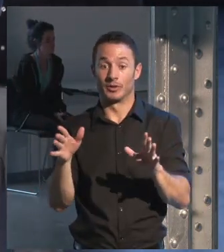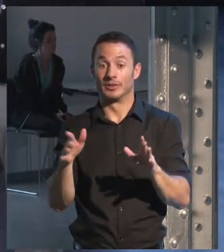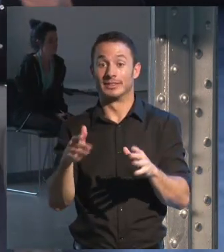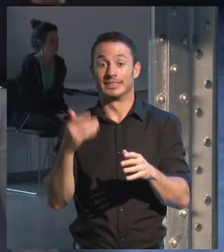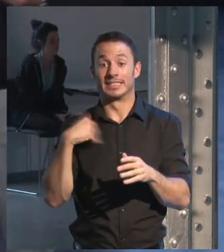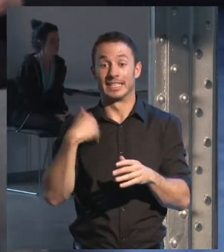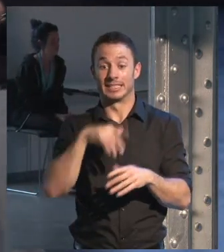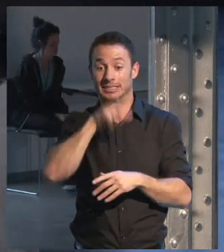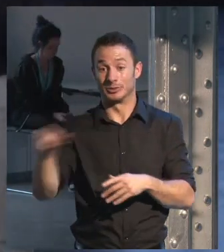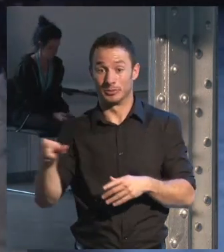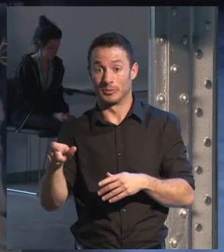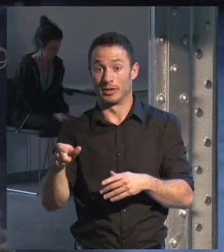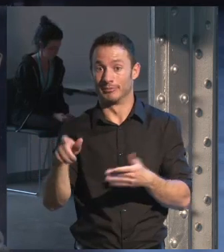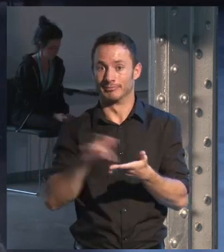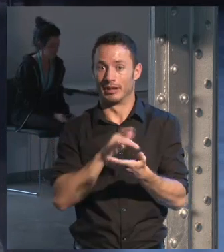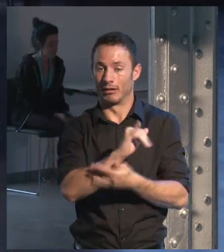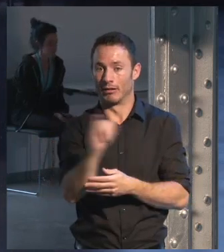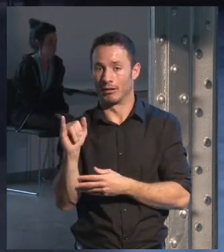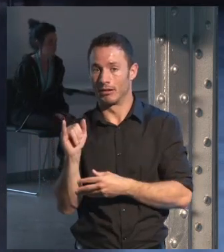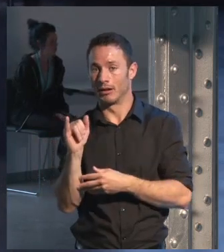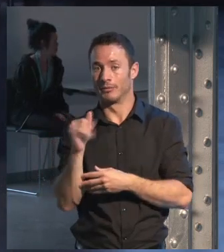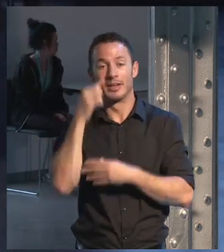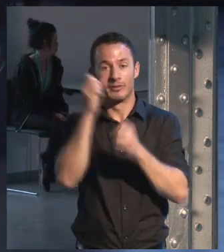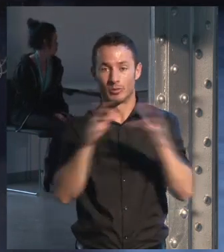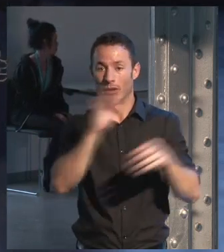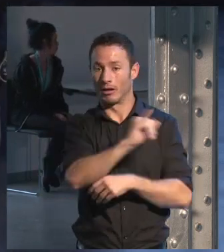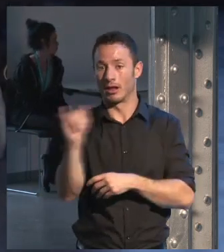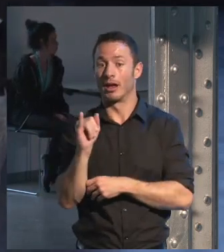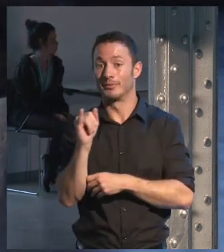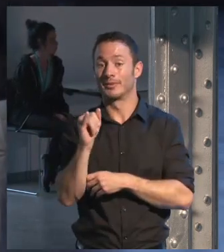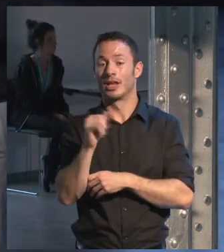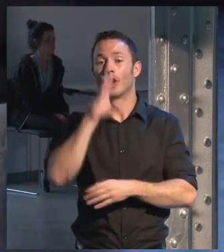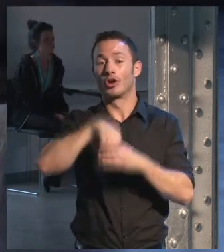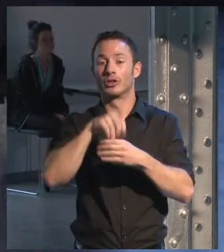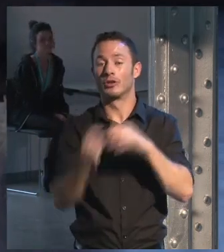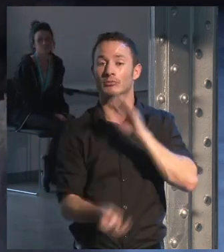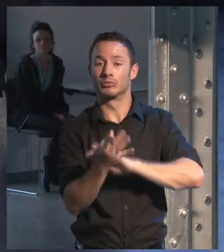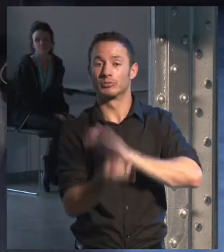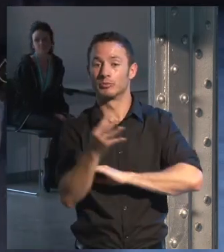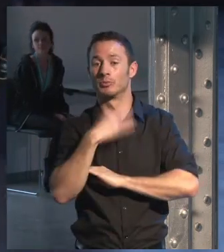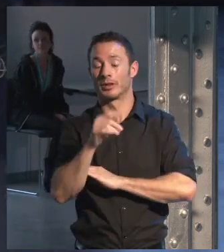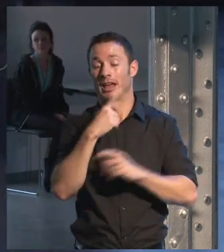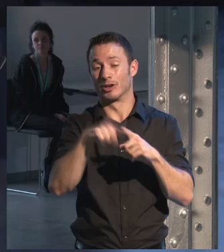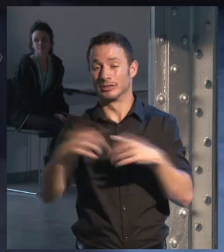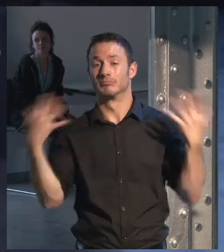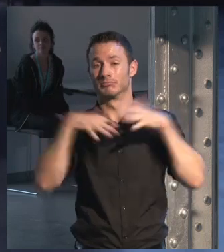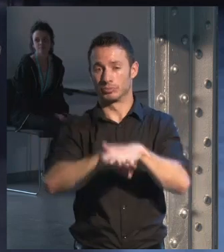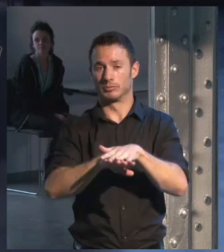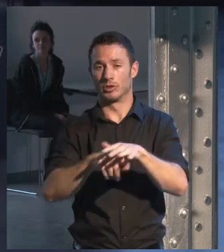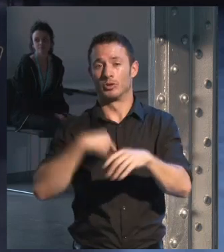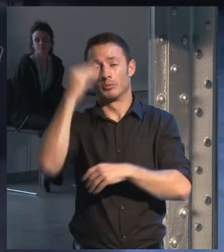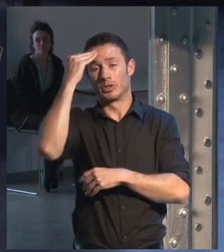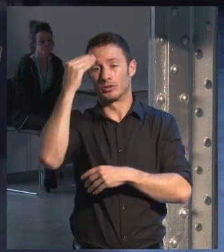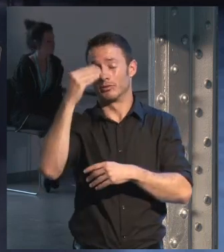nuestras manos, yo creo que vamos a tener la capacidad de poder crear los contenidos y que las cosas se puedan ir integrando. Ahora, creo que la única manera